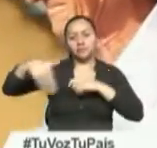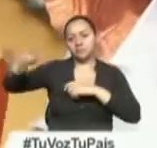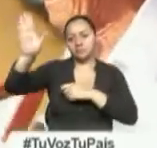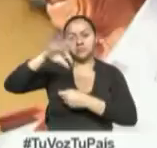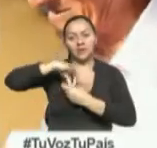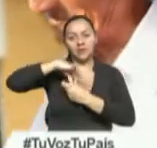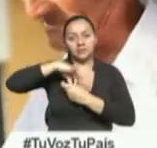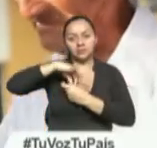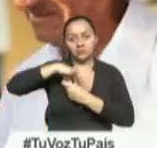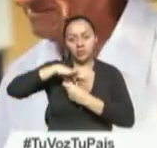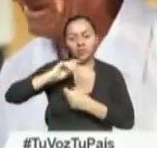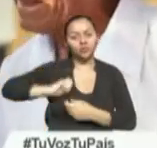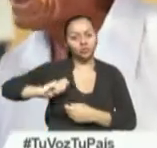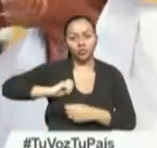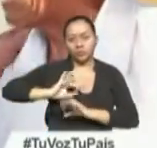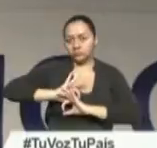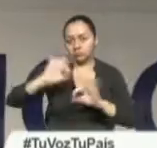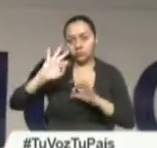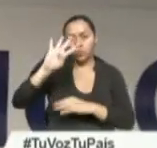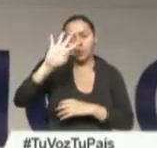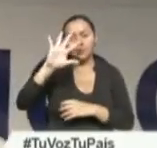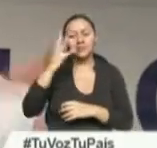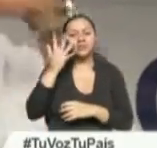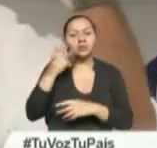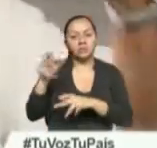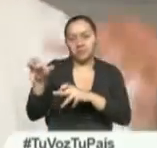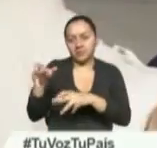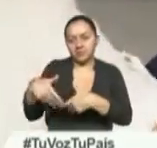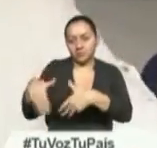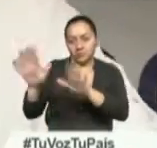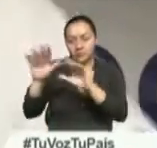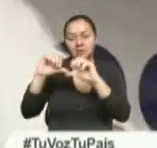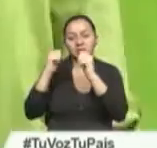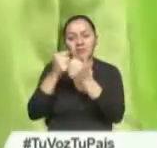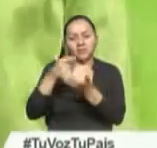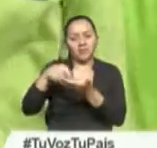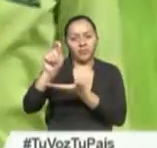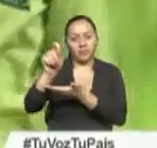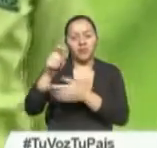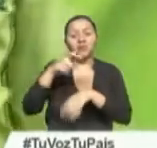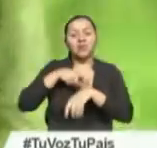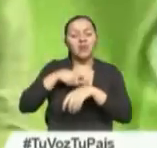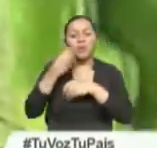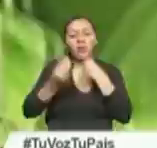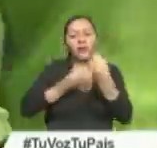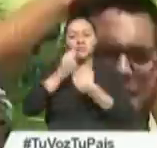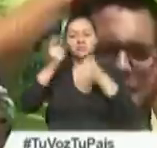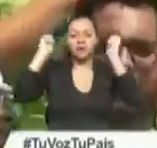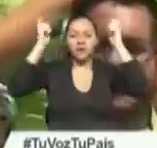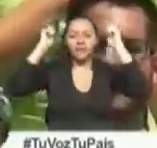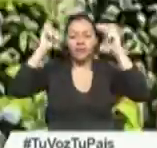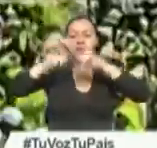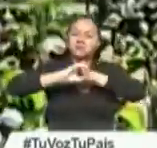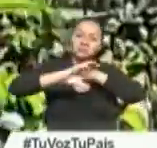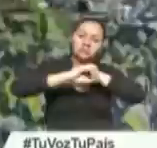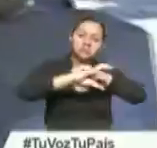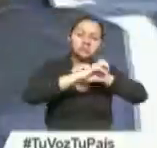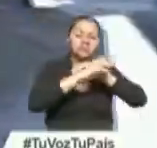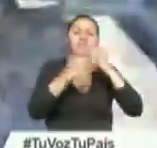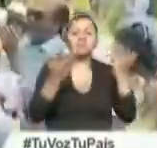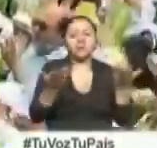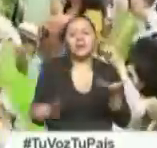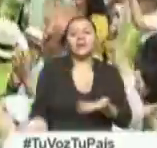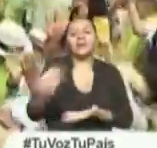candidato para las elecciones de febrero próximo. Durante este tiempo estará en actividades proselitistas con el objetivo de